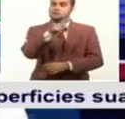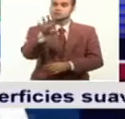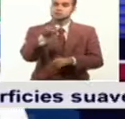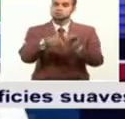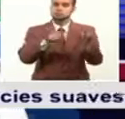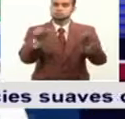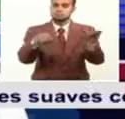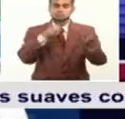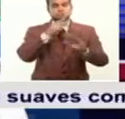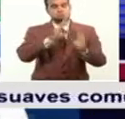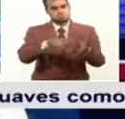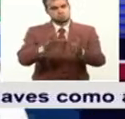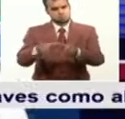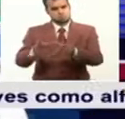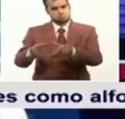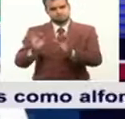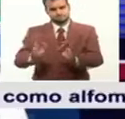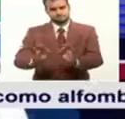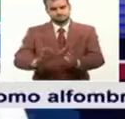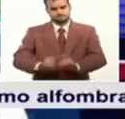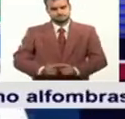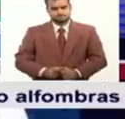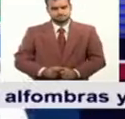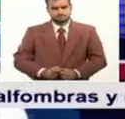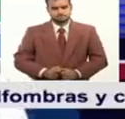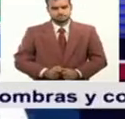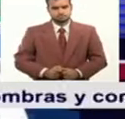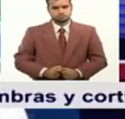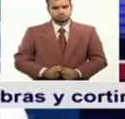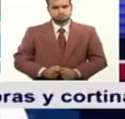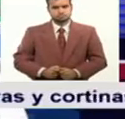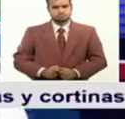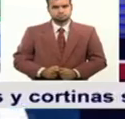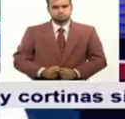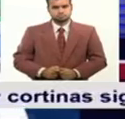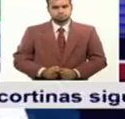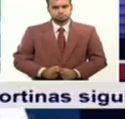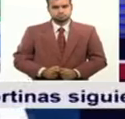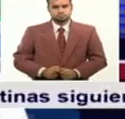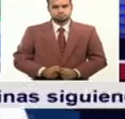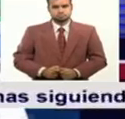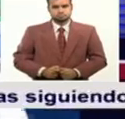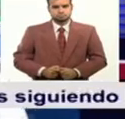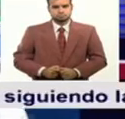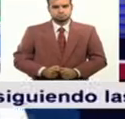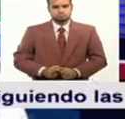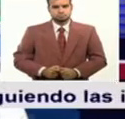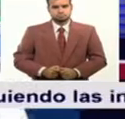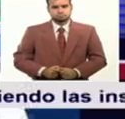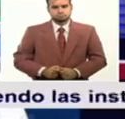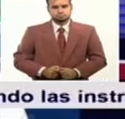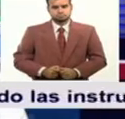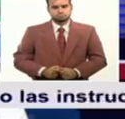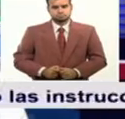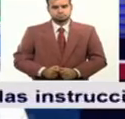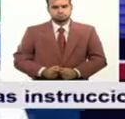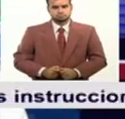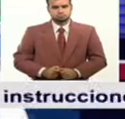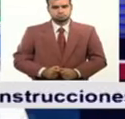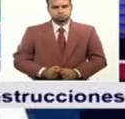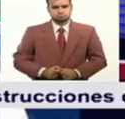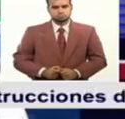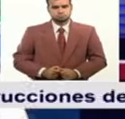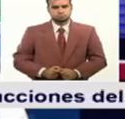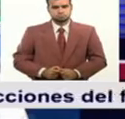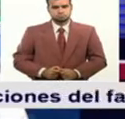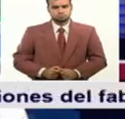estas personas que lamentablemente fallecieron en nuestro país con COVID-19. Que sirva